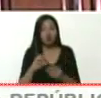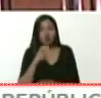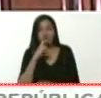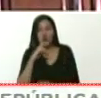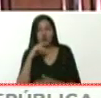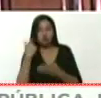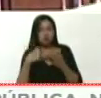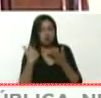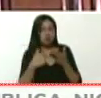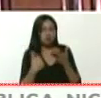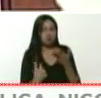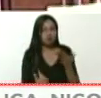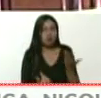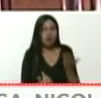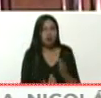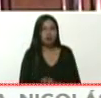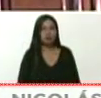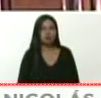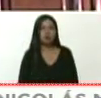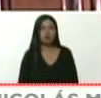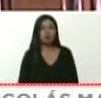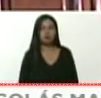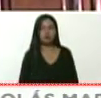definición, compañera ministra.